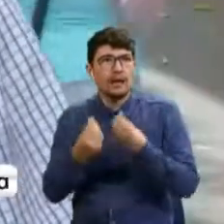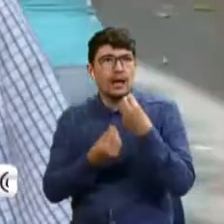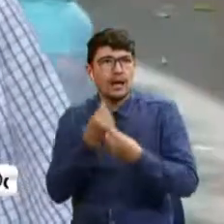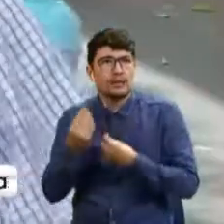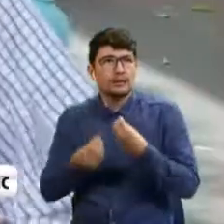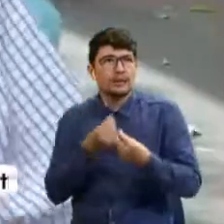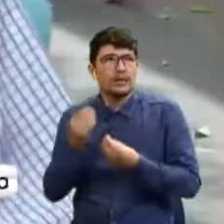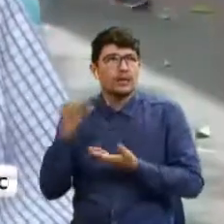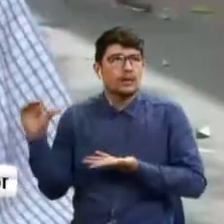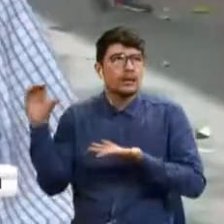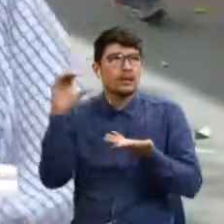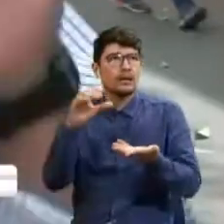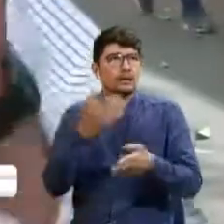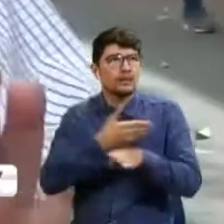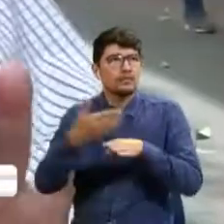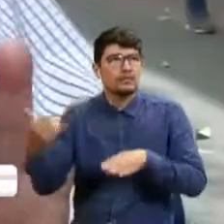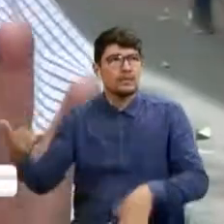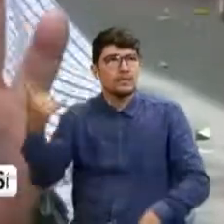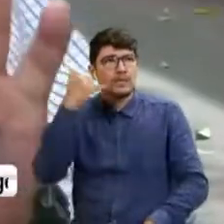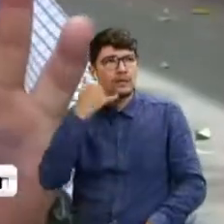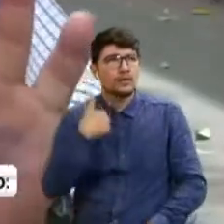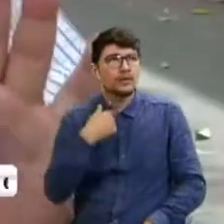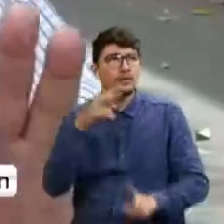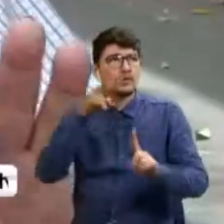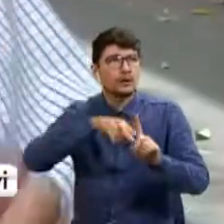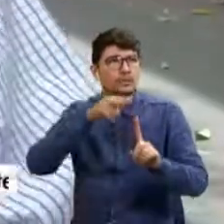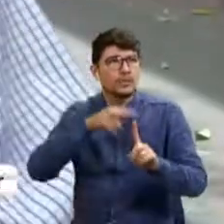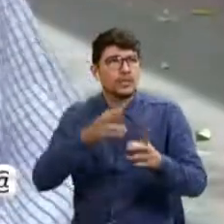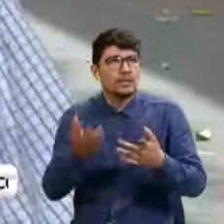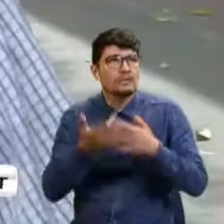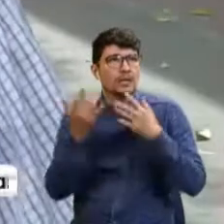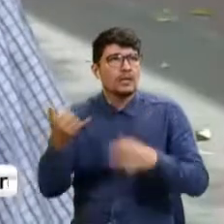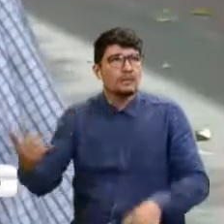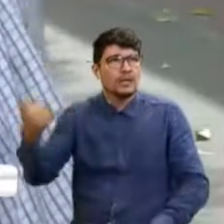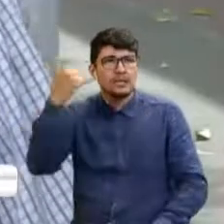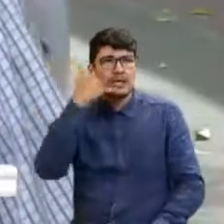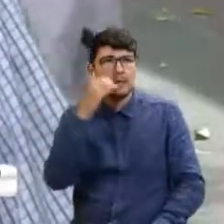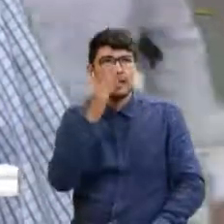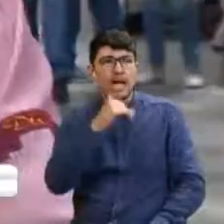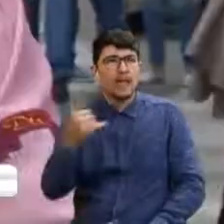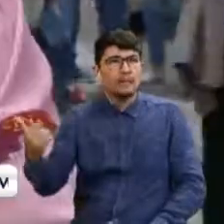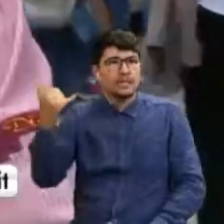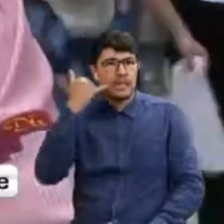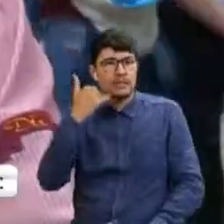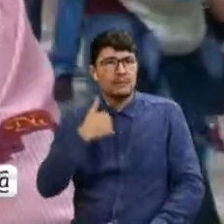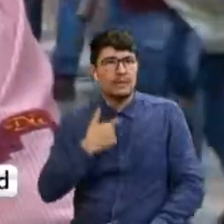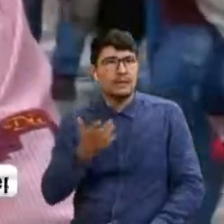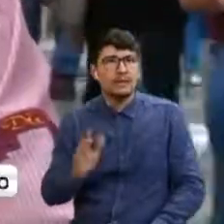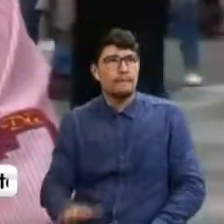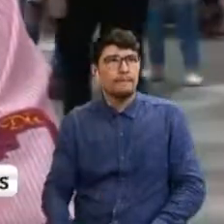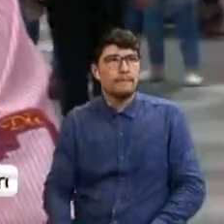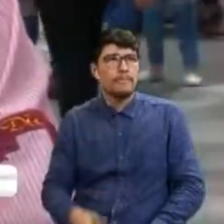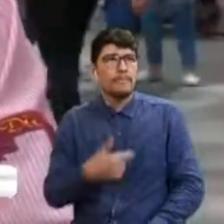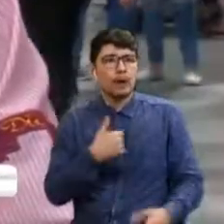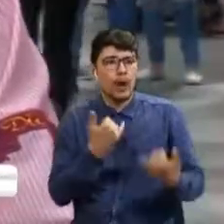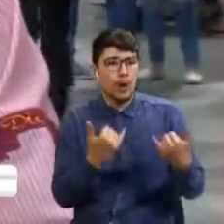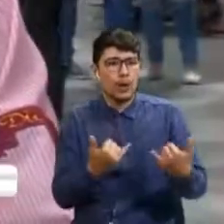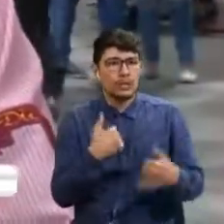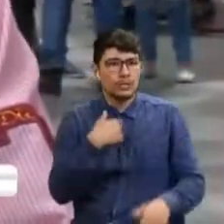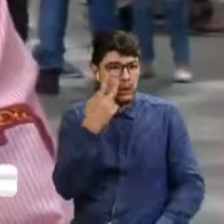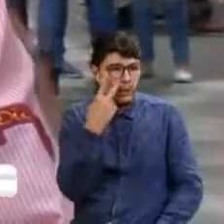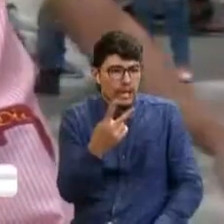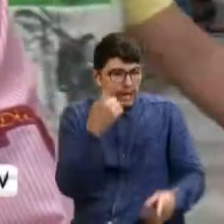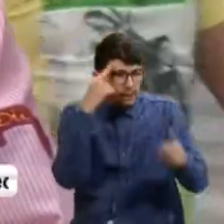presupuesto y que me llamaban llevo dos meses esperando la llamada y no me han llamado en día veo con preocupación